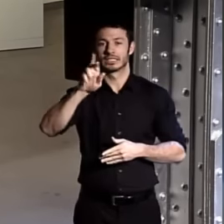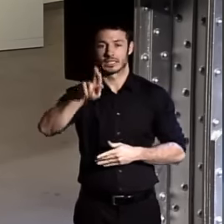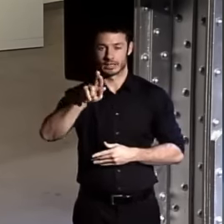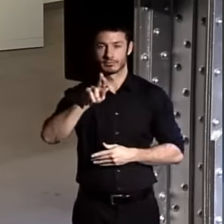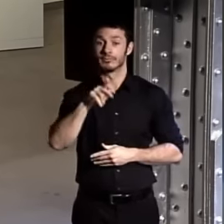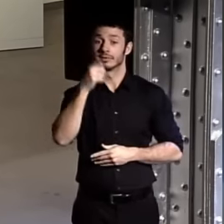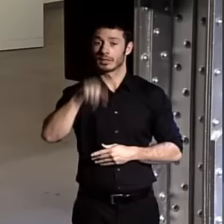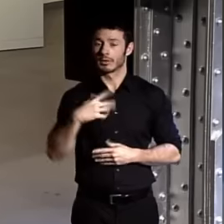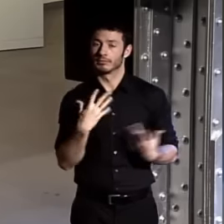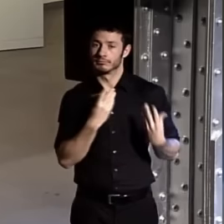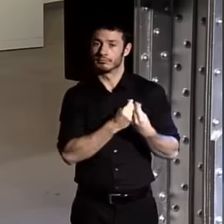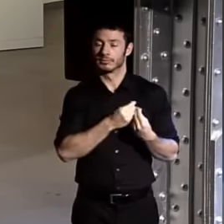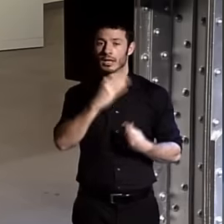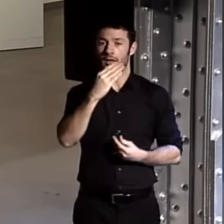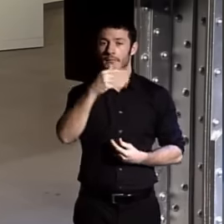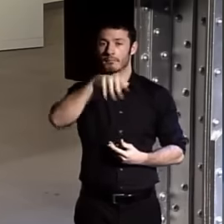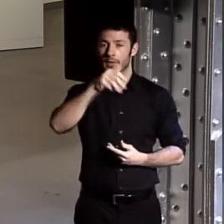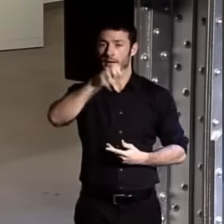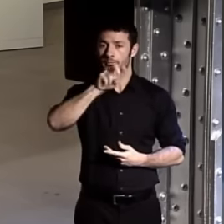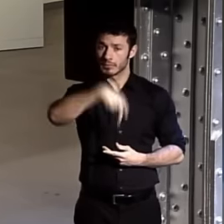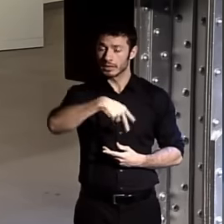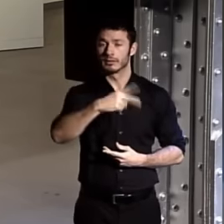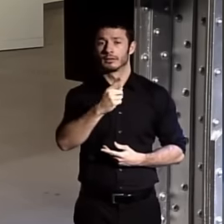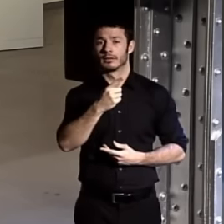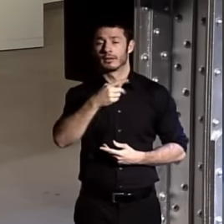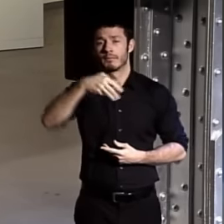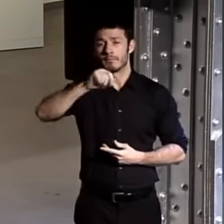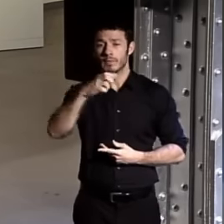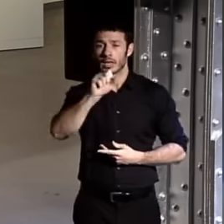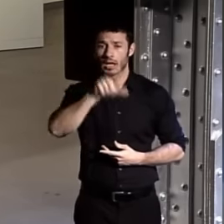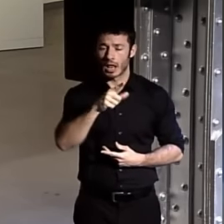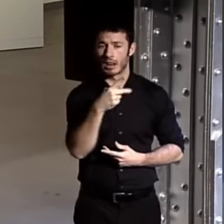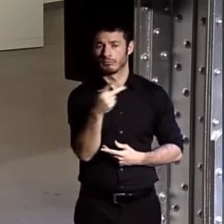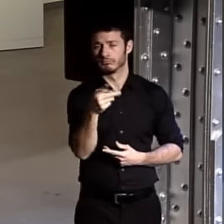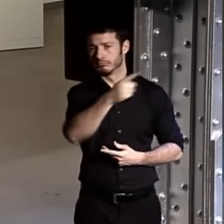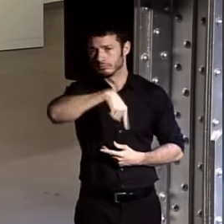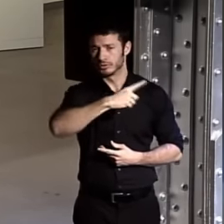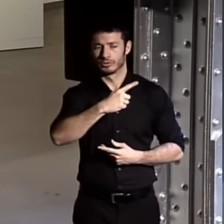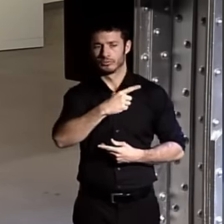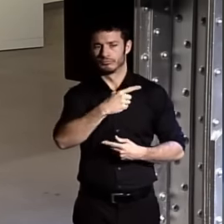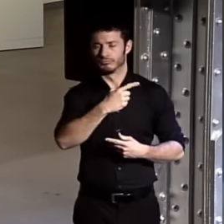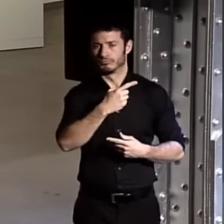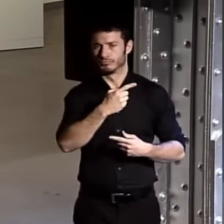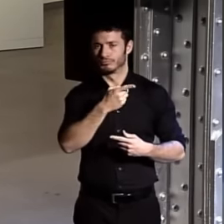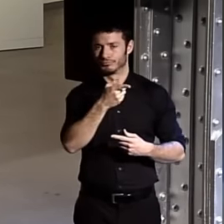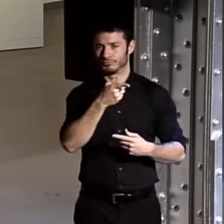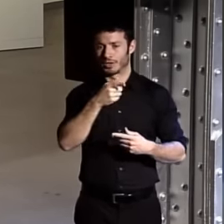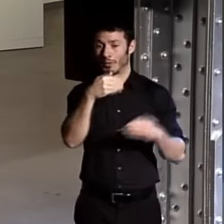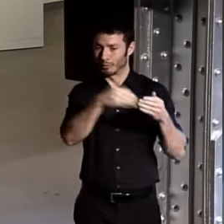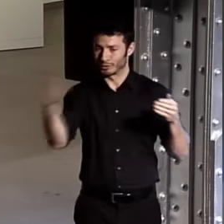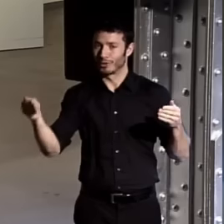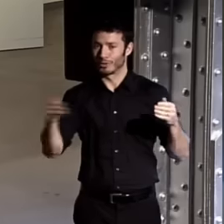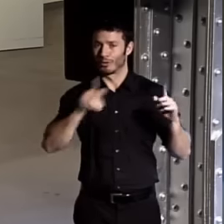moreu y Miguel Gallardo autores de bueno sus obras están entre entre muchas de la de la